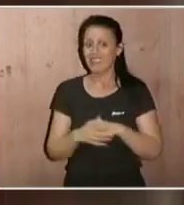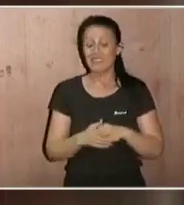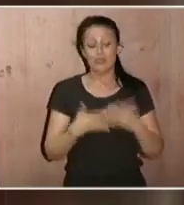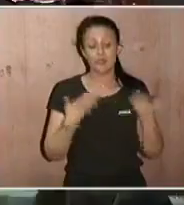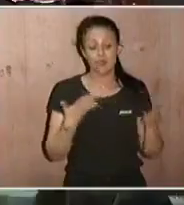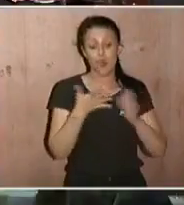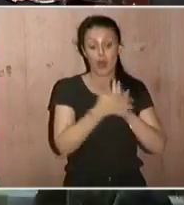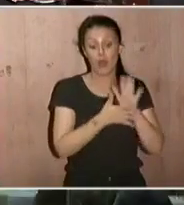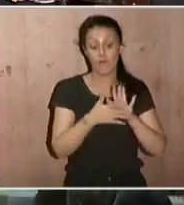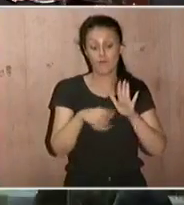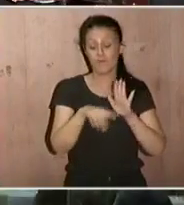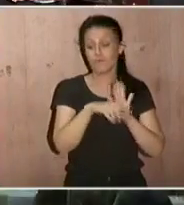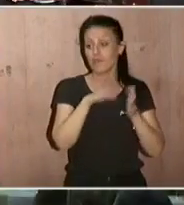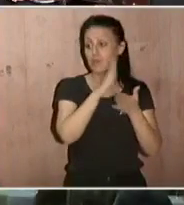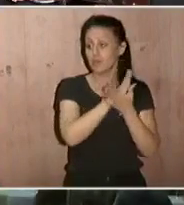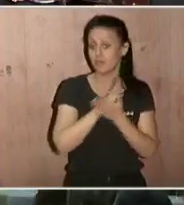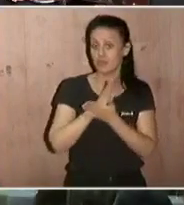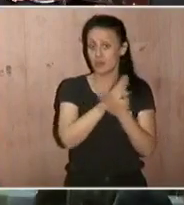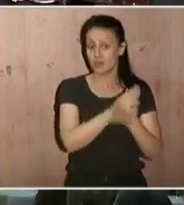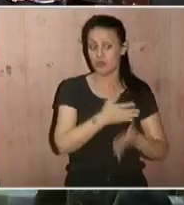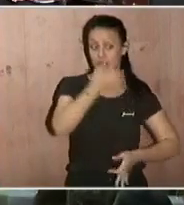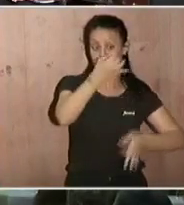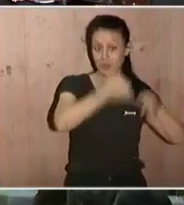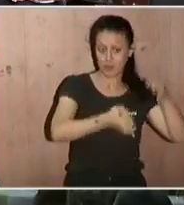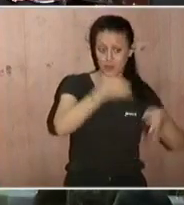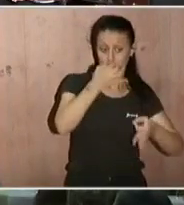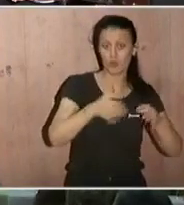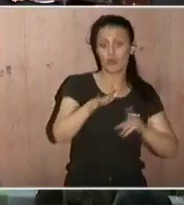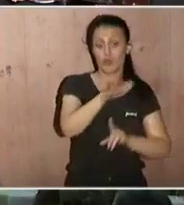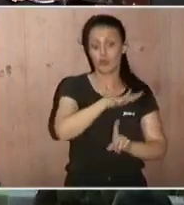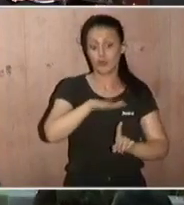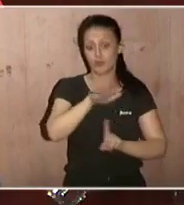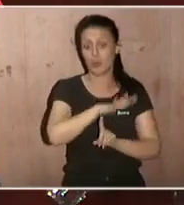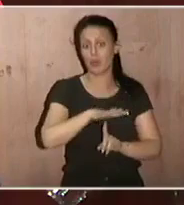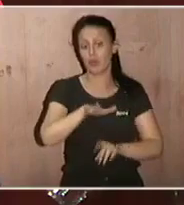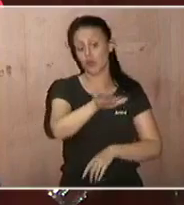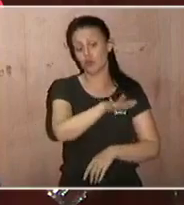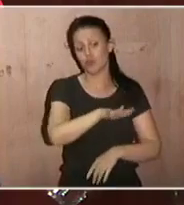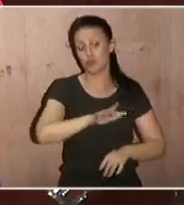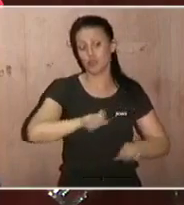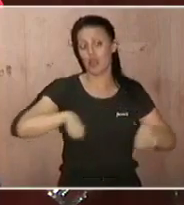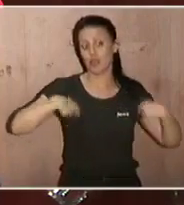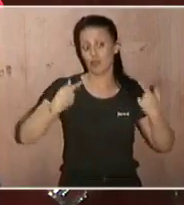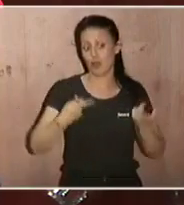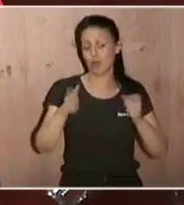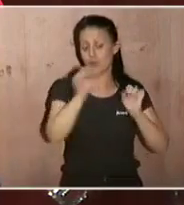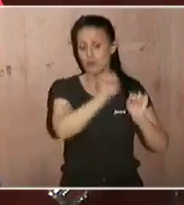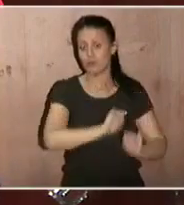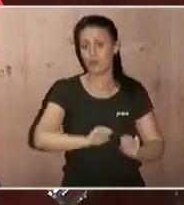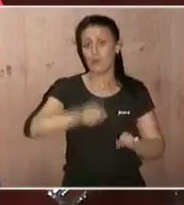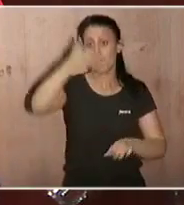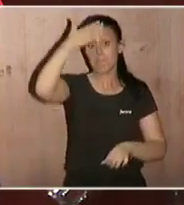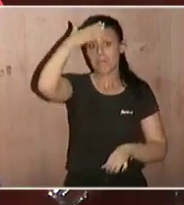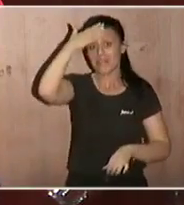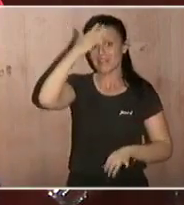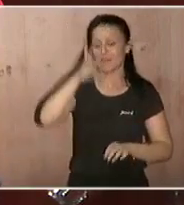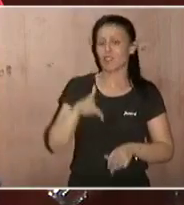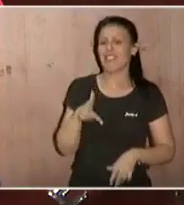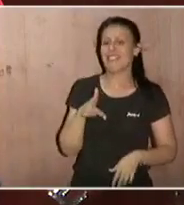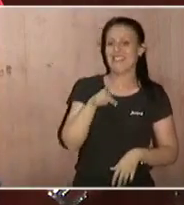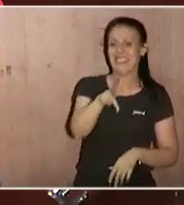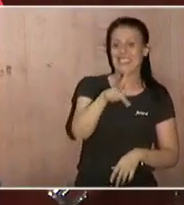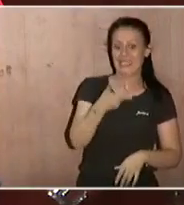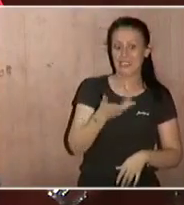citamos los estudios Régimen jurídico de los espacios naturales protegidos, Principios de derecho forestal,